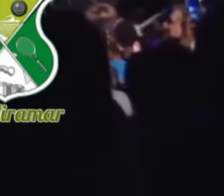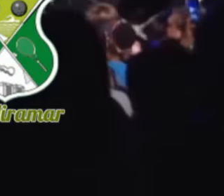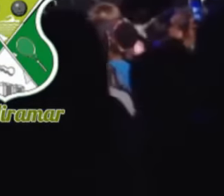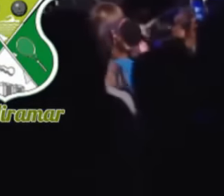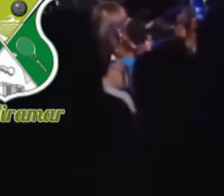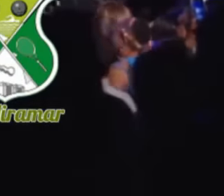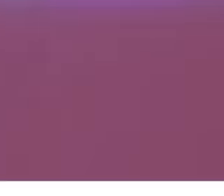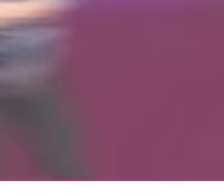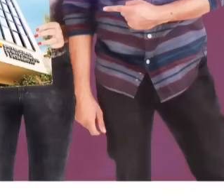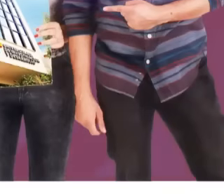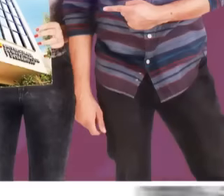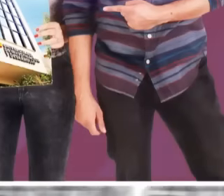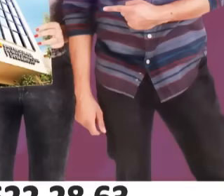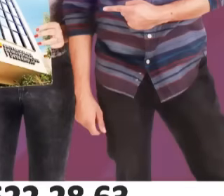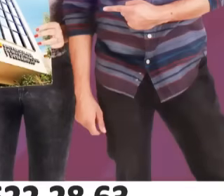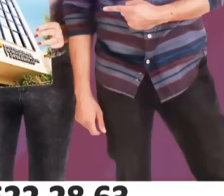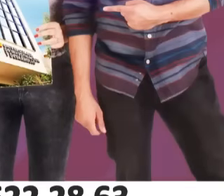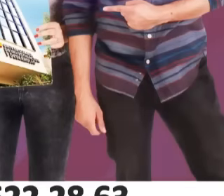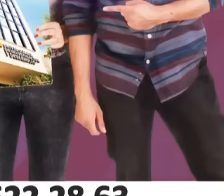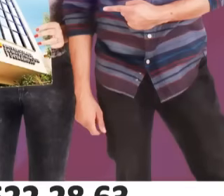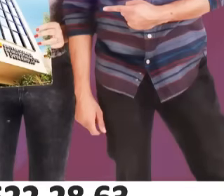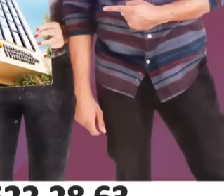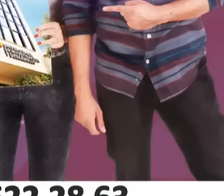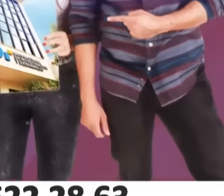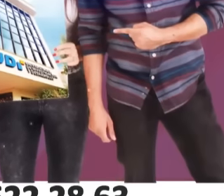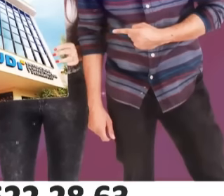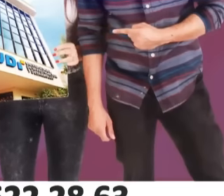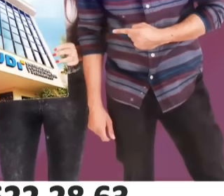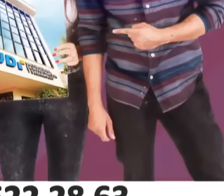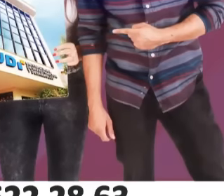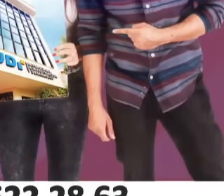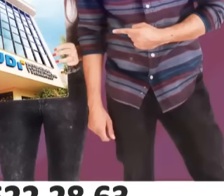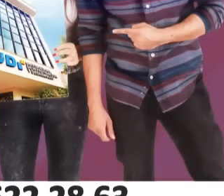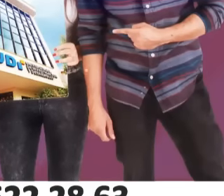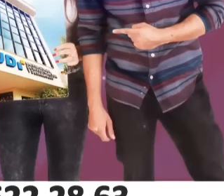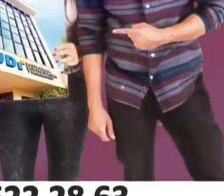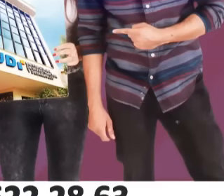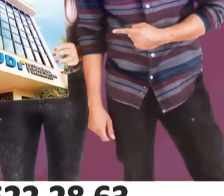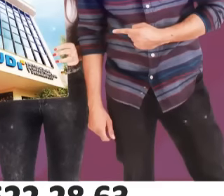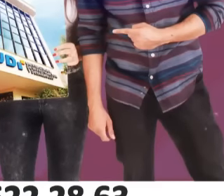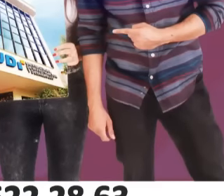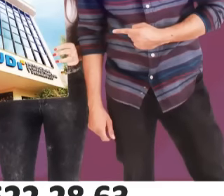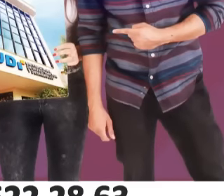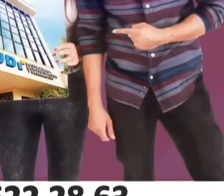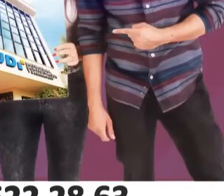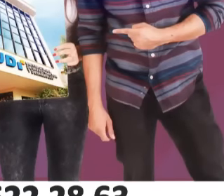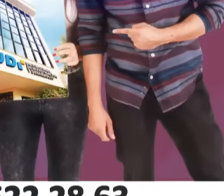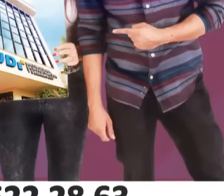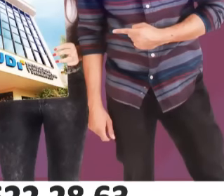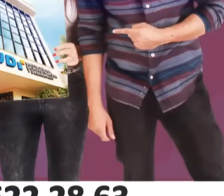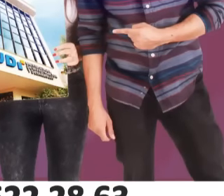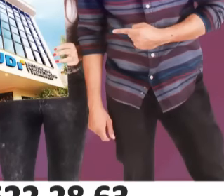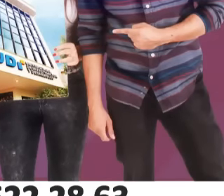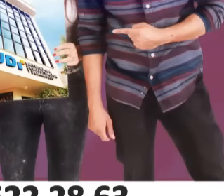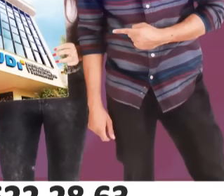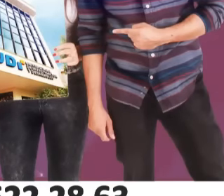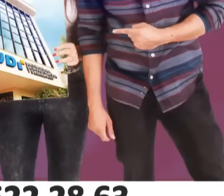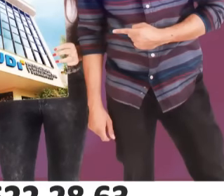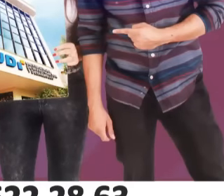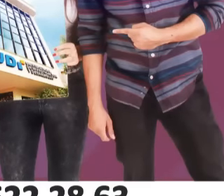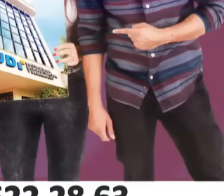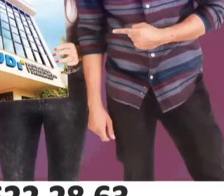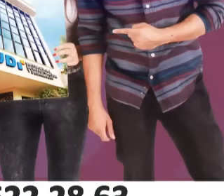Miramar. Sea un profesional de éxito. Elija bien. Estudia con la Universitaria de Investigación y Desarrollo,